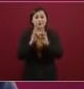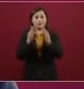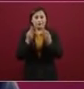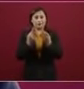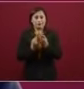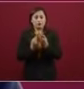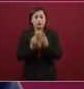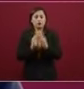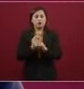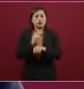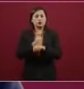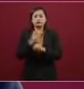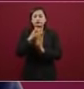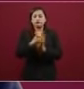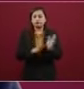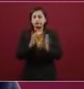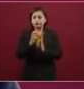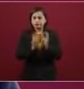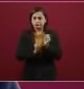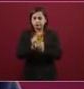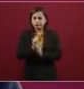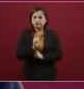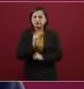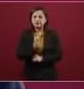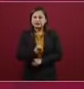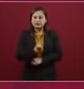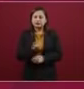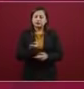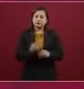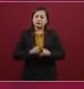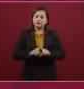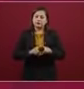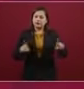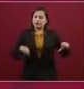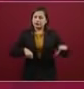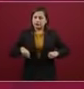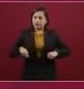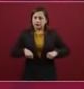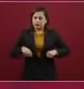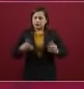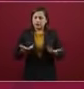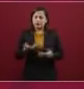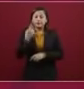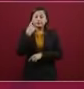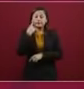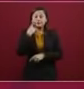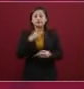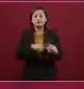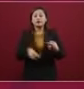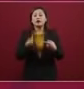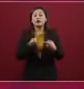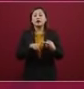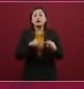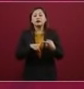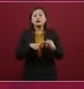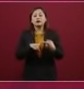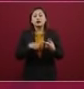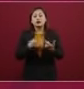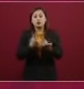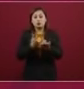la Constitución, obviamente es diferente la forma de actuar. Primero, la construcción de la Guardia